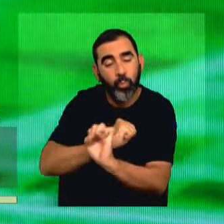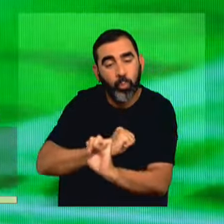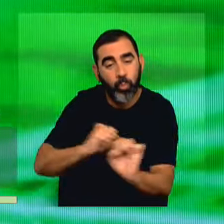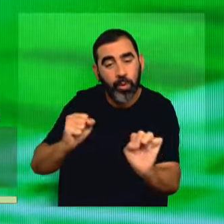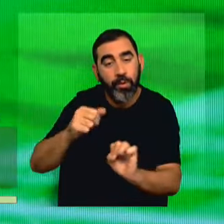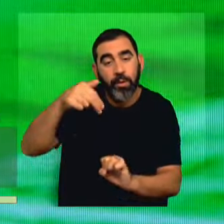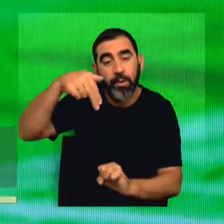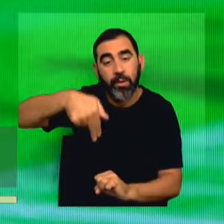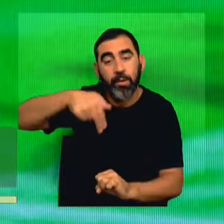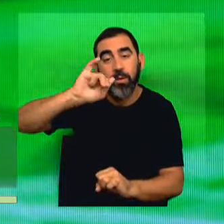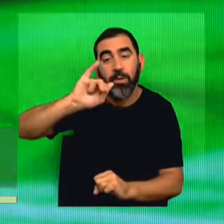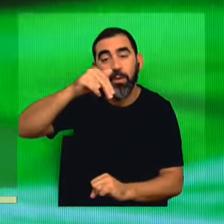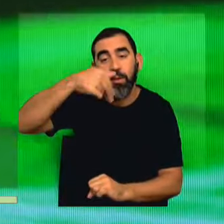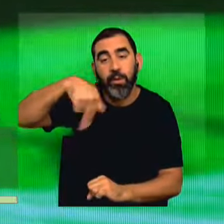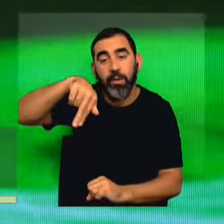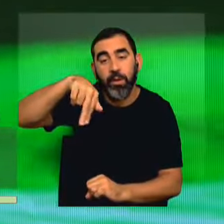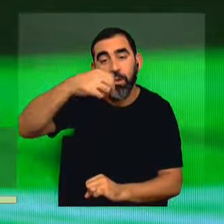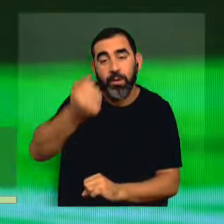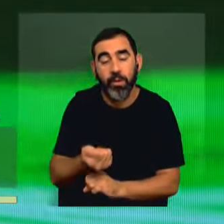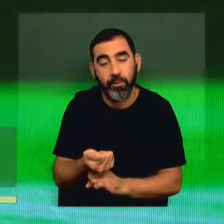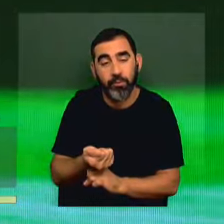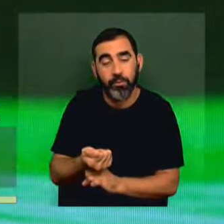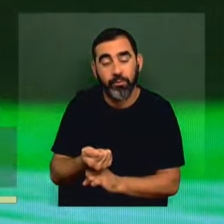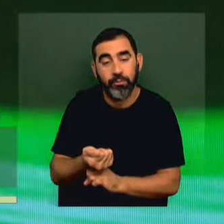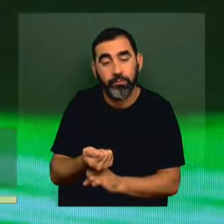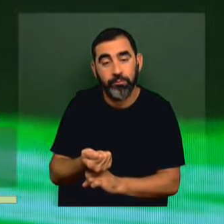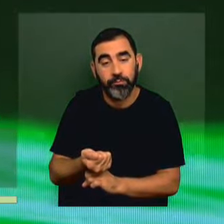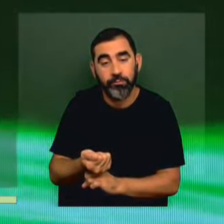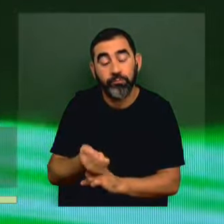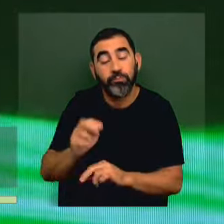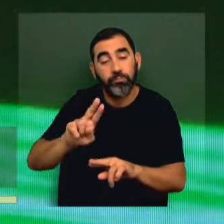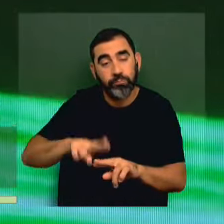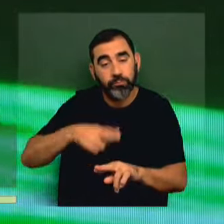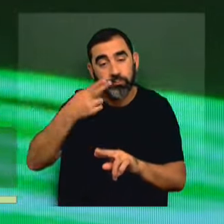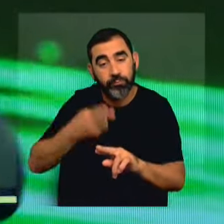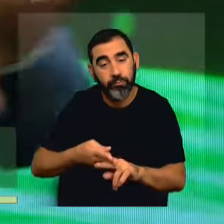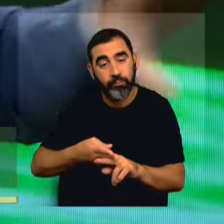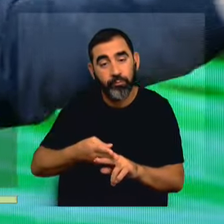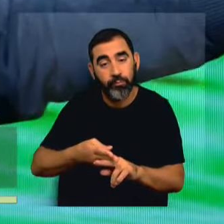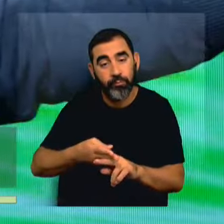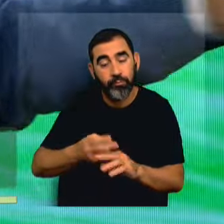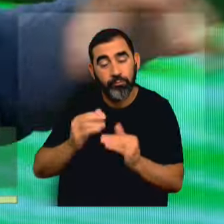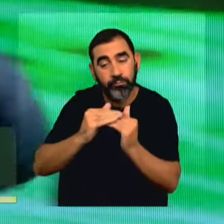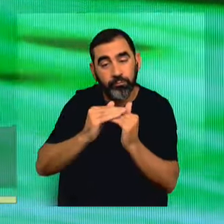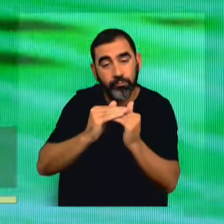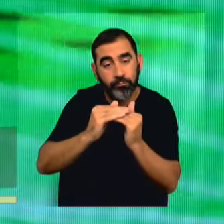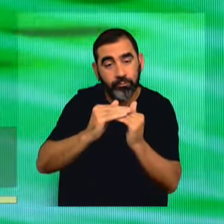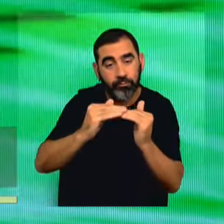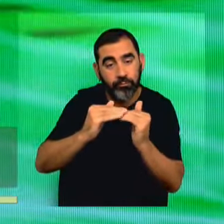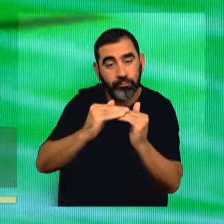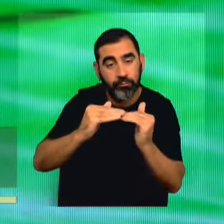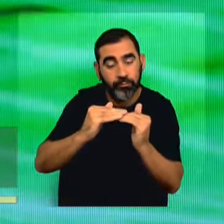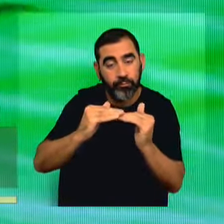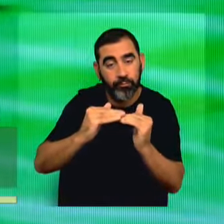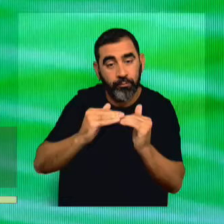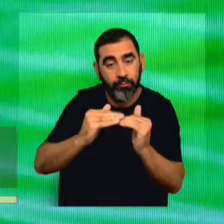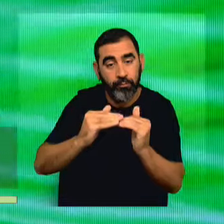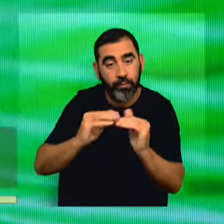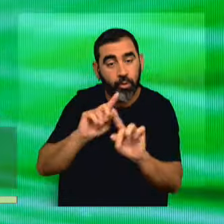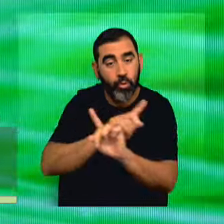de la nía Es decir de vuelta volveríamos a unas condiciones de base en las cuales no